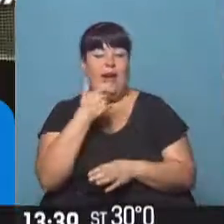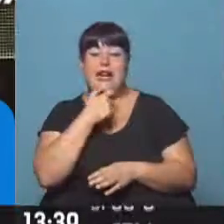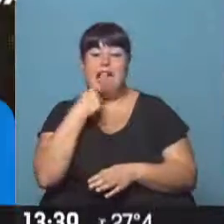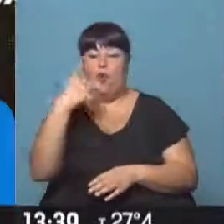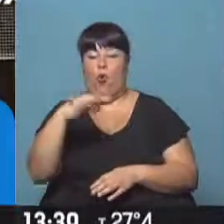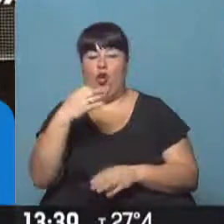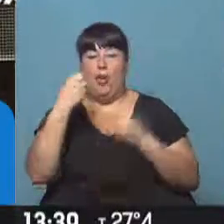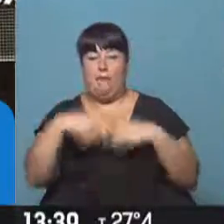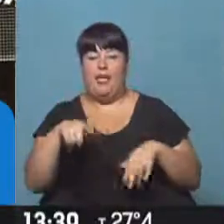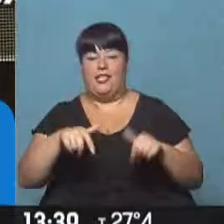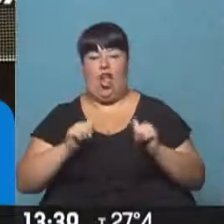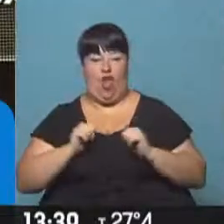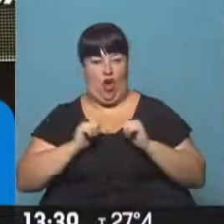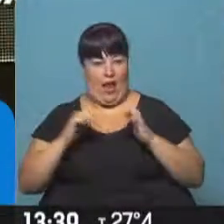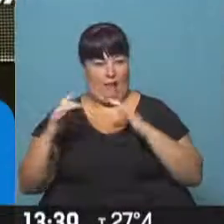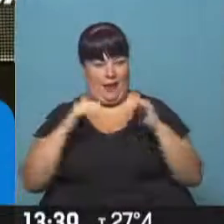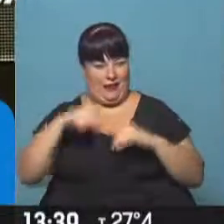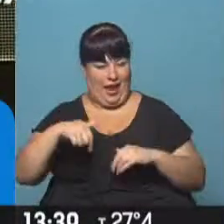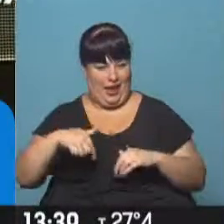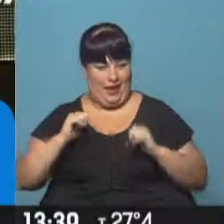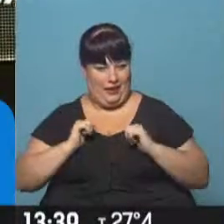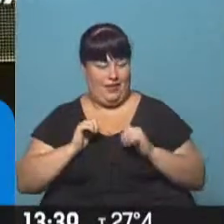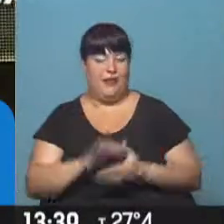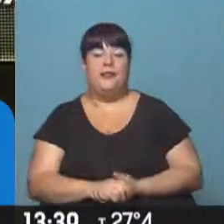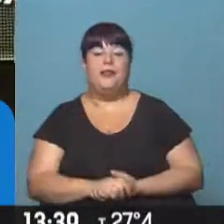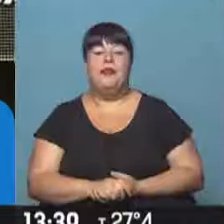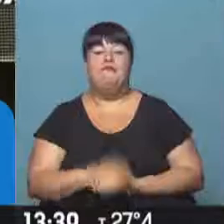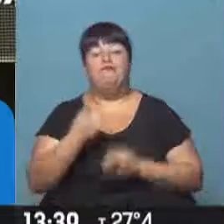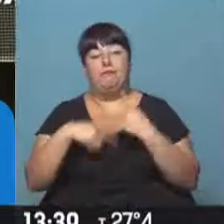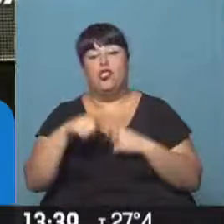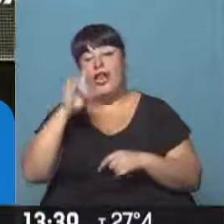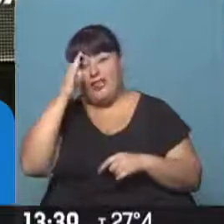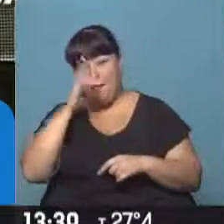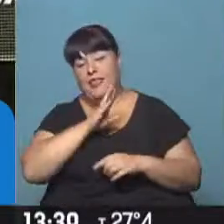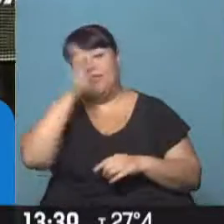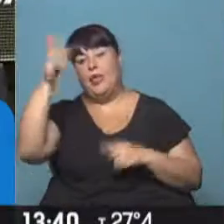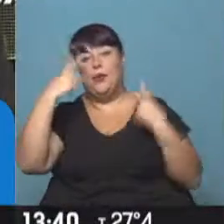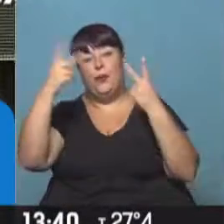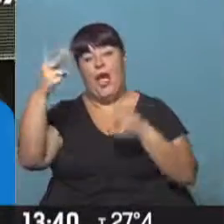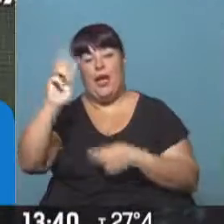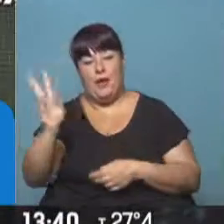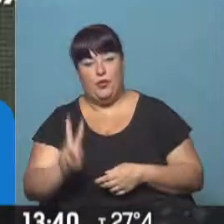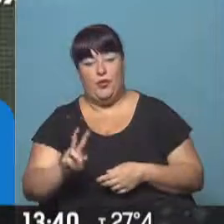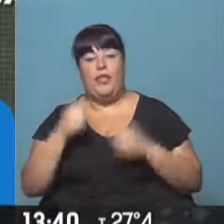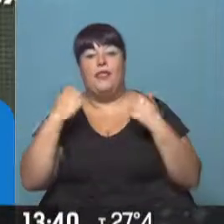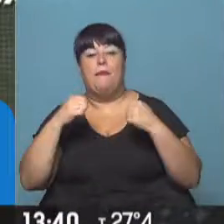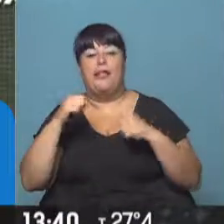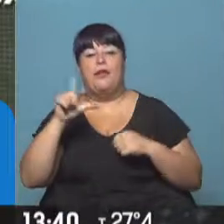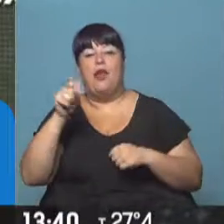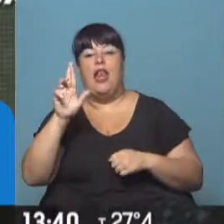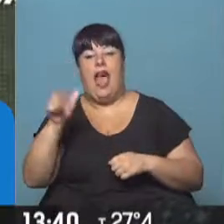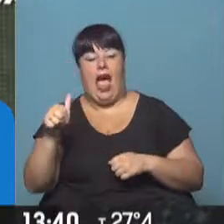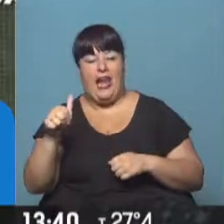es el único que va a comenzar su participación en carácter de local, mientras que el rojo lo va a hacer viajando a Deportivo